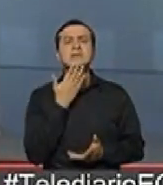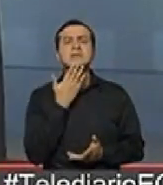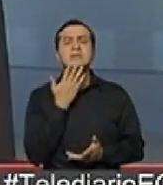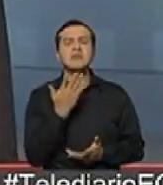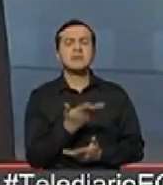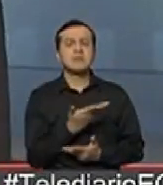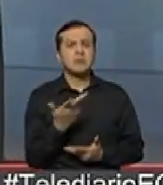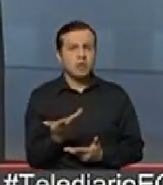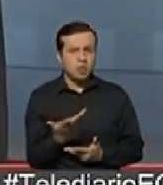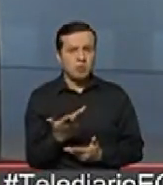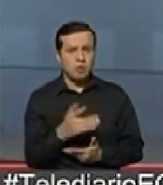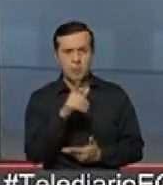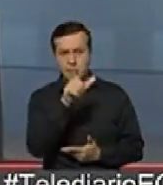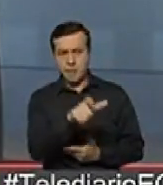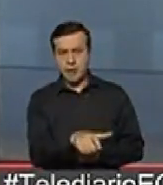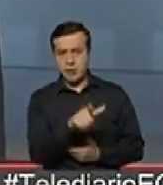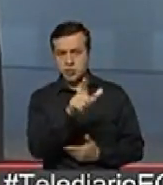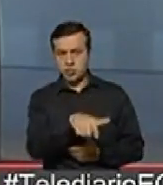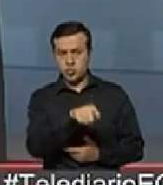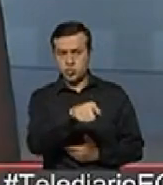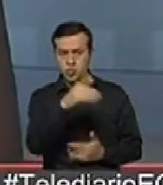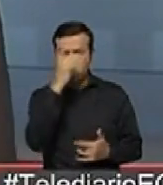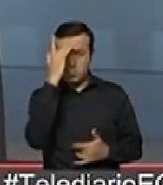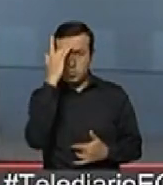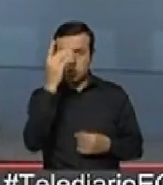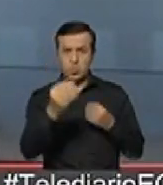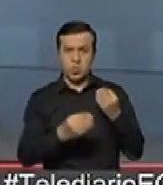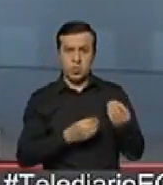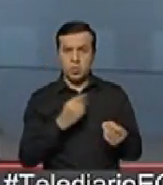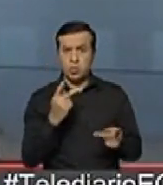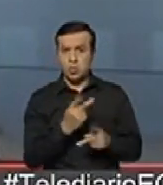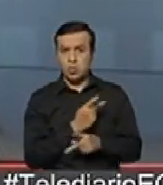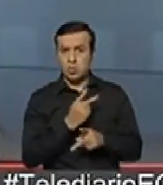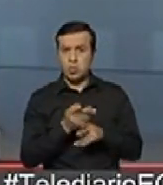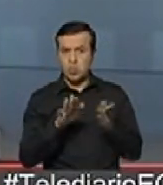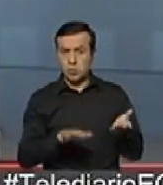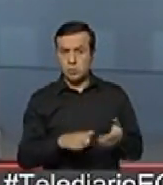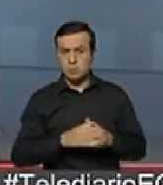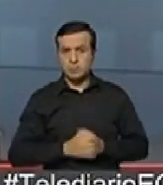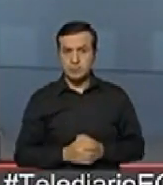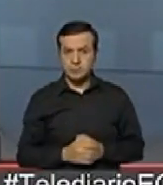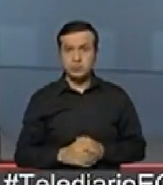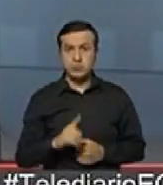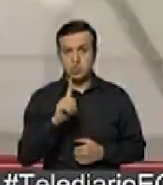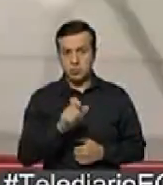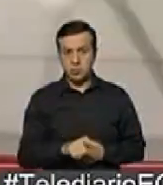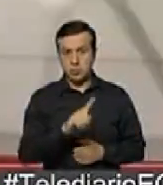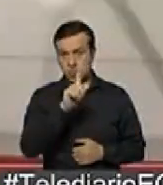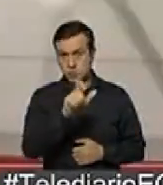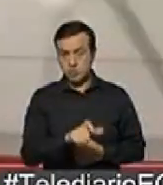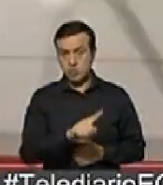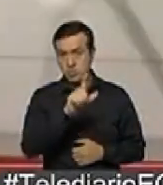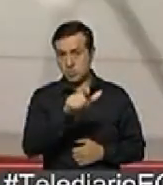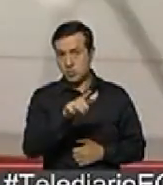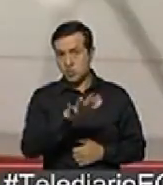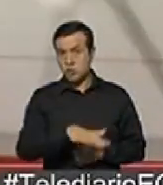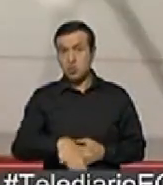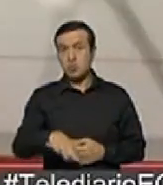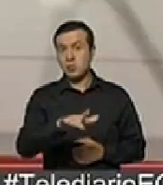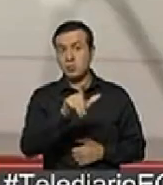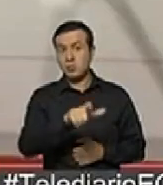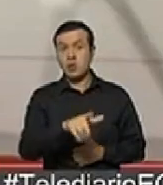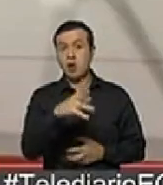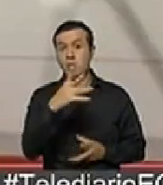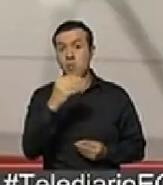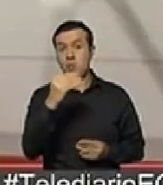condiciones del paciente que alberga la enfermedad que pueden hacer que llegue a la muerte? O un paciente en una región donde hay